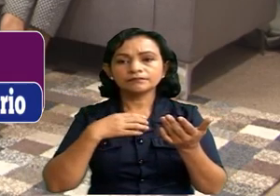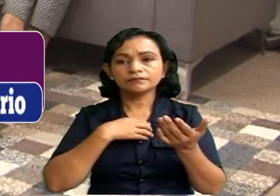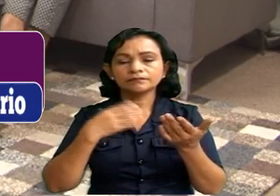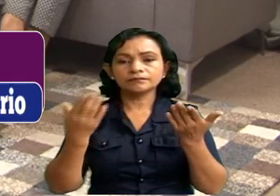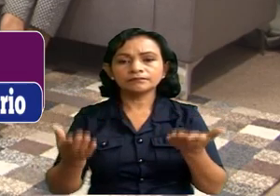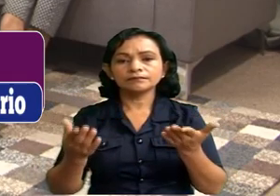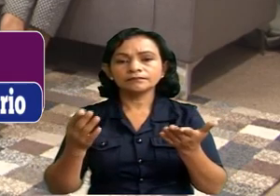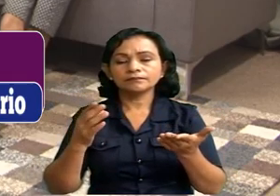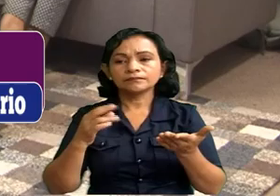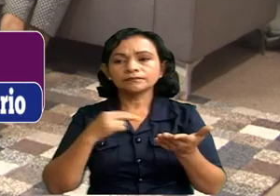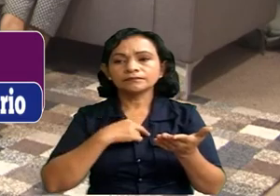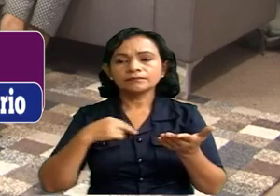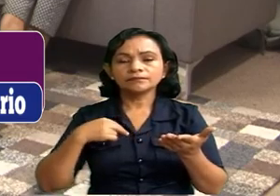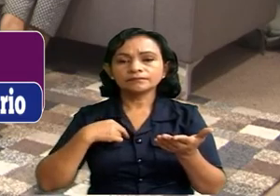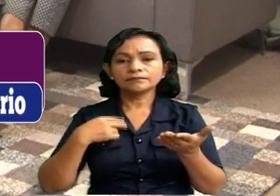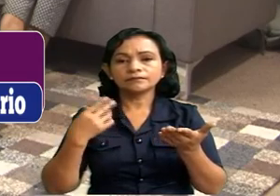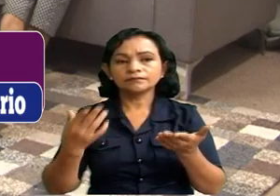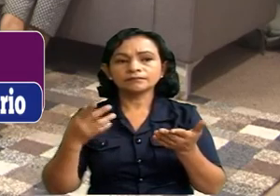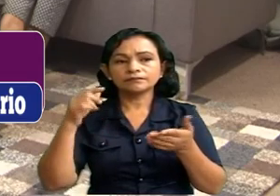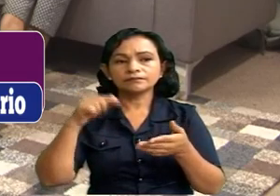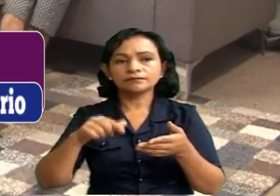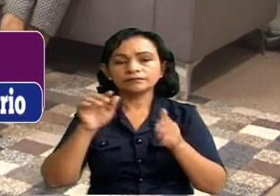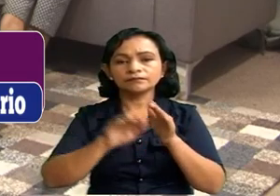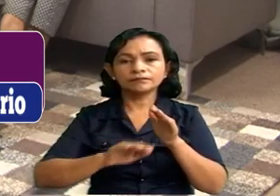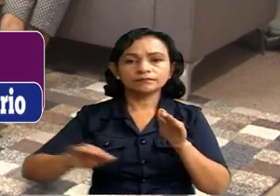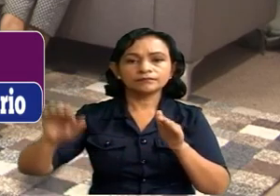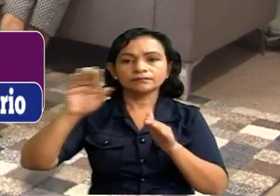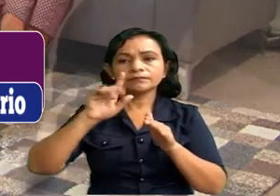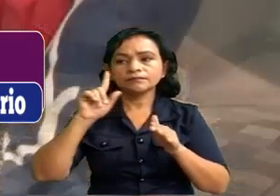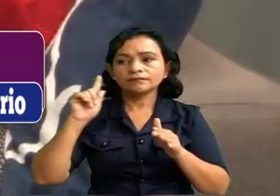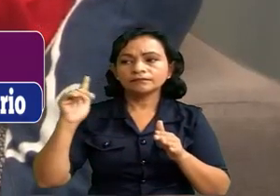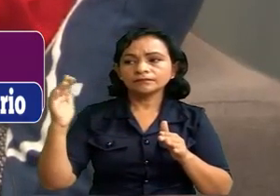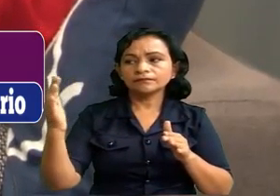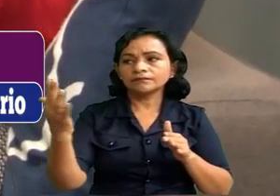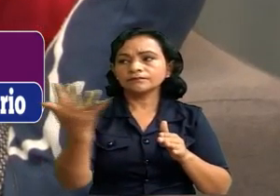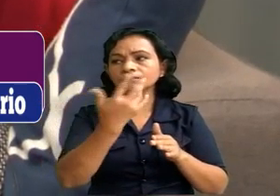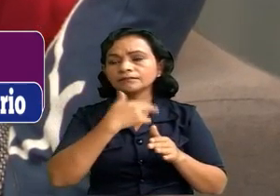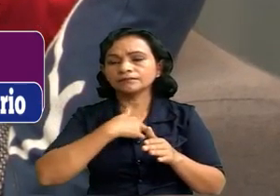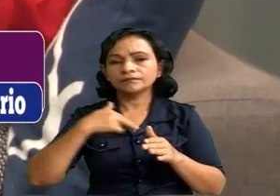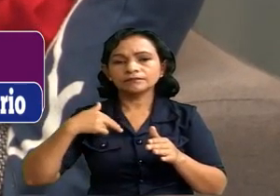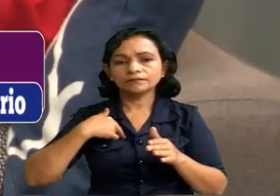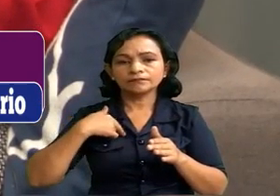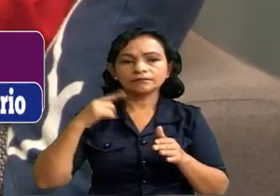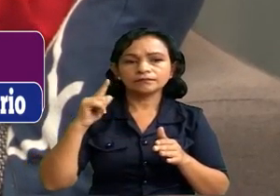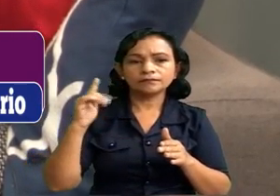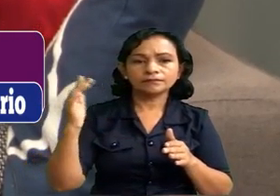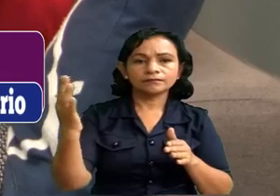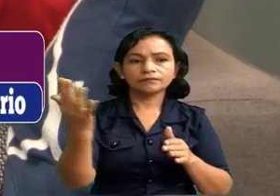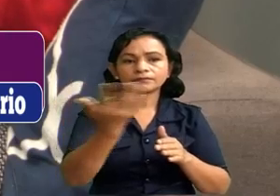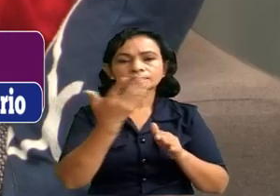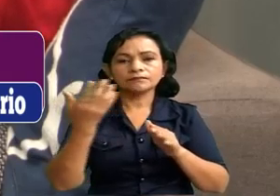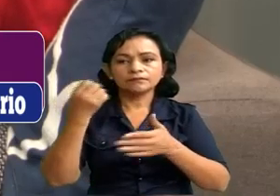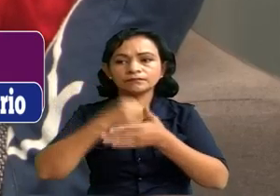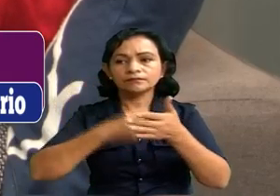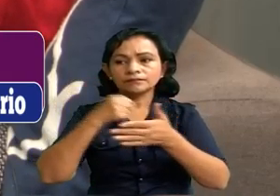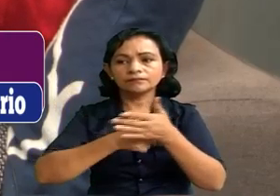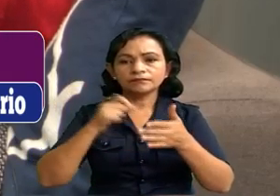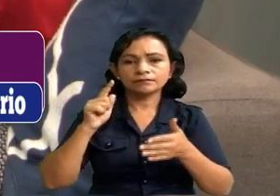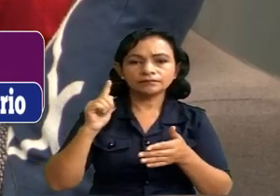de retomar hoy más que nunca, con todo nuestro empeño, con toda nuestra fuerza, con todo nuestro